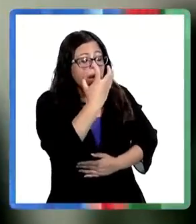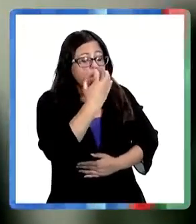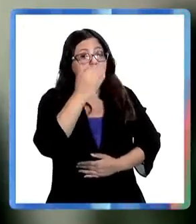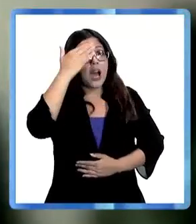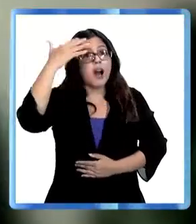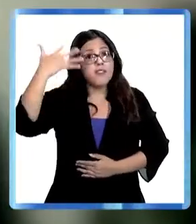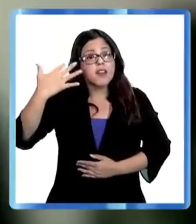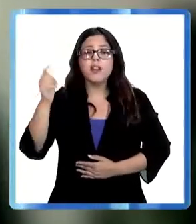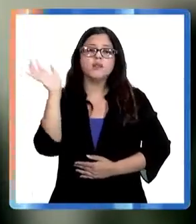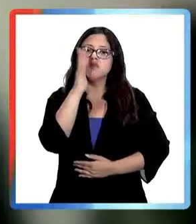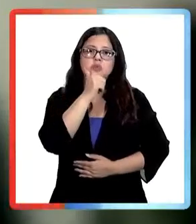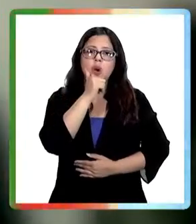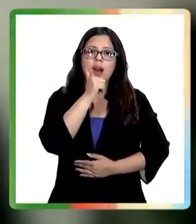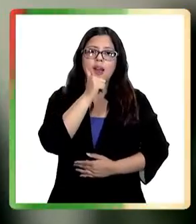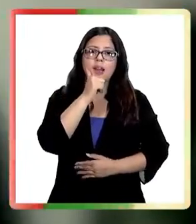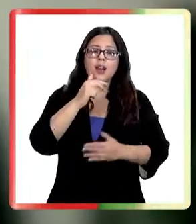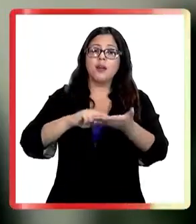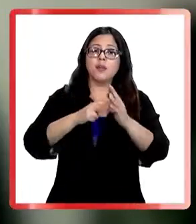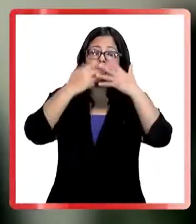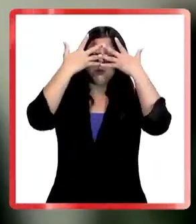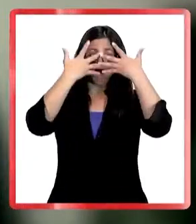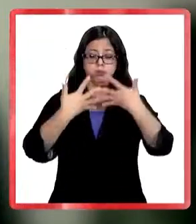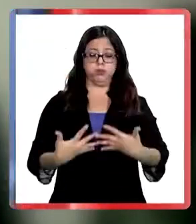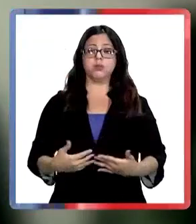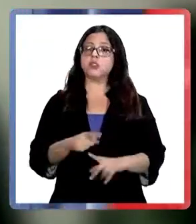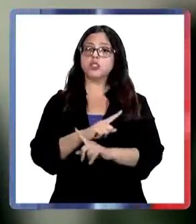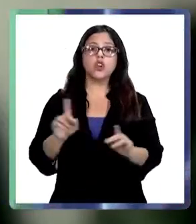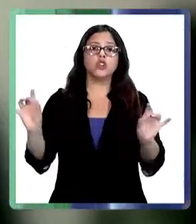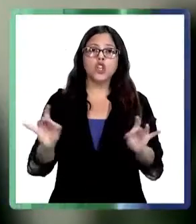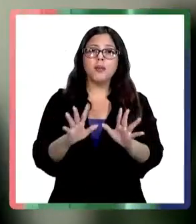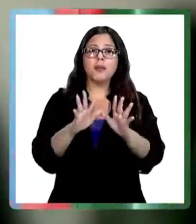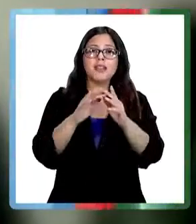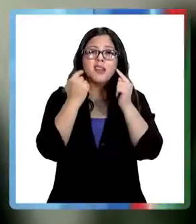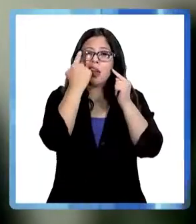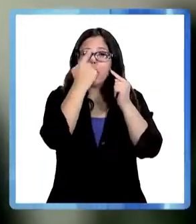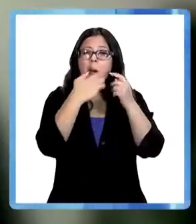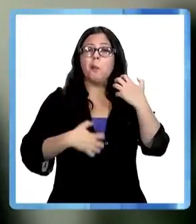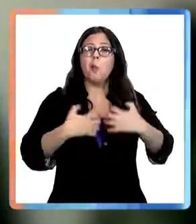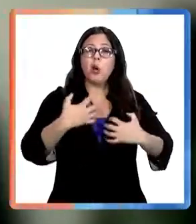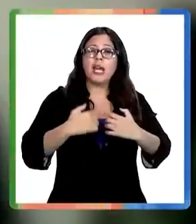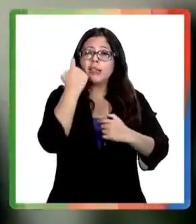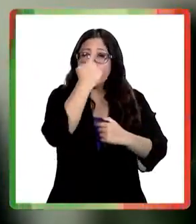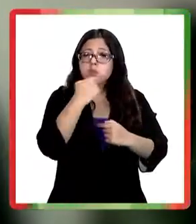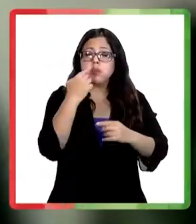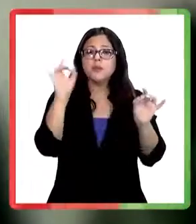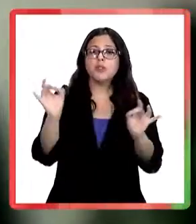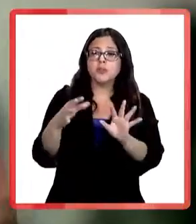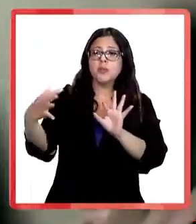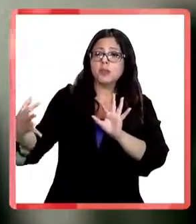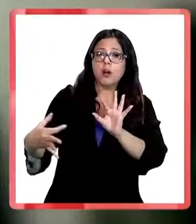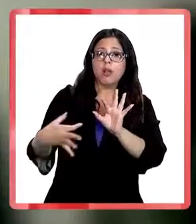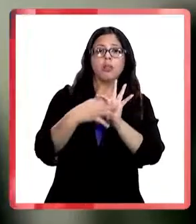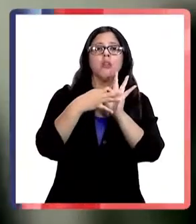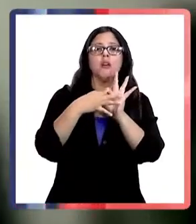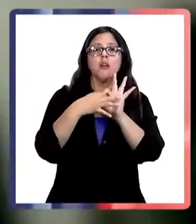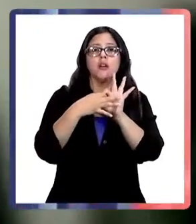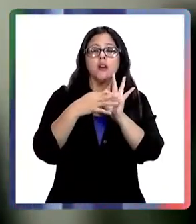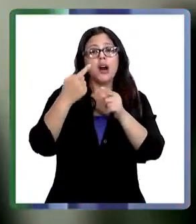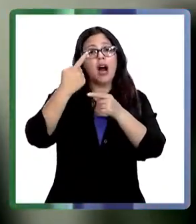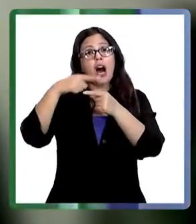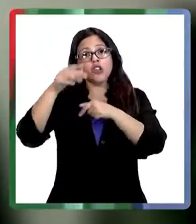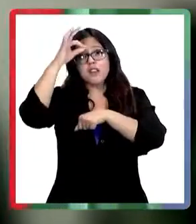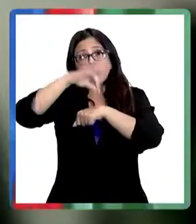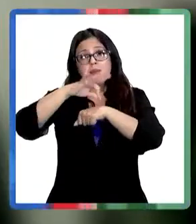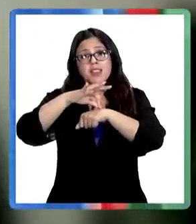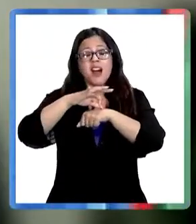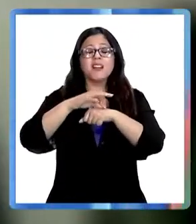la alergia no dan compromiso al estado general, sino que es mucha molestia local. Si a eso se le suma un virus, por supuesto, es el doble, pero en